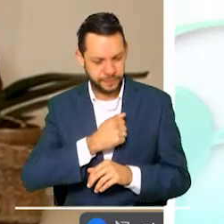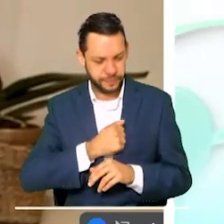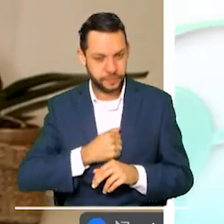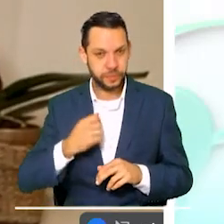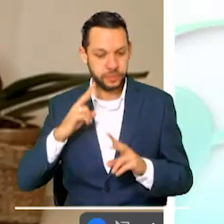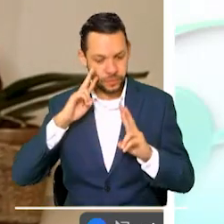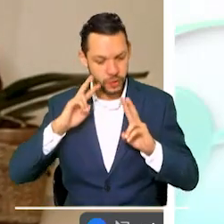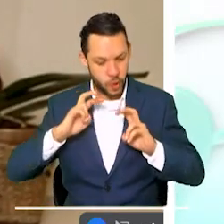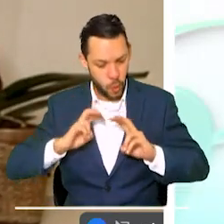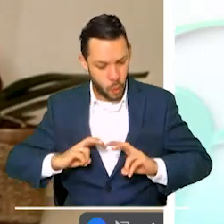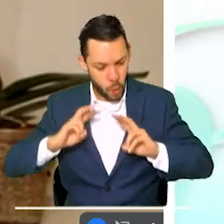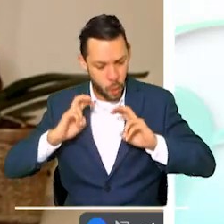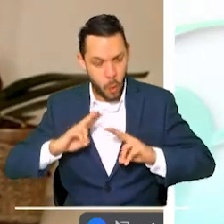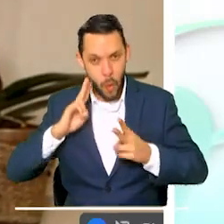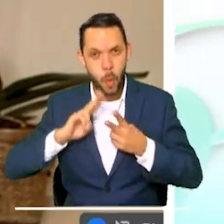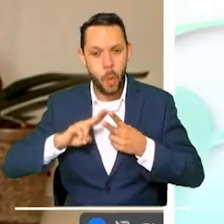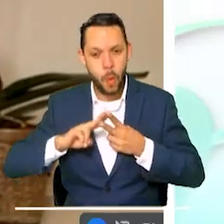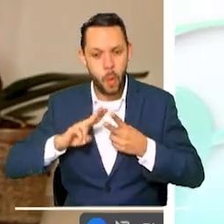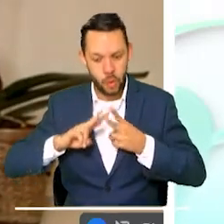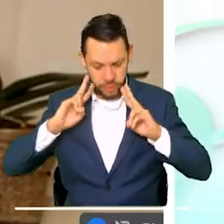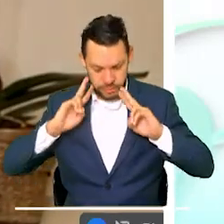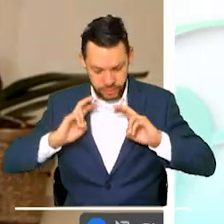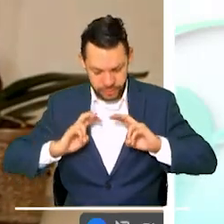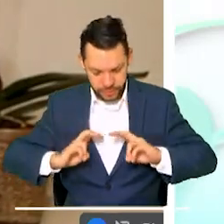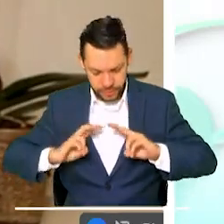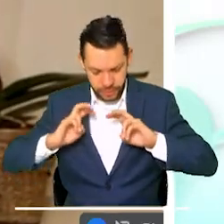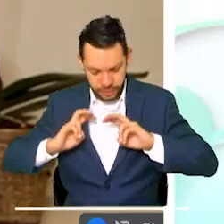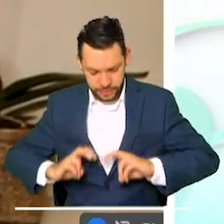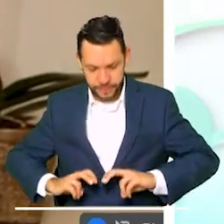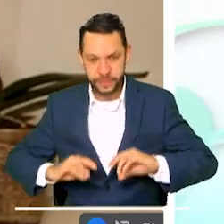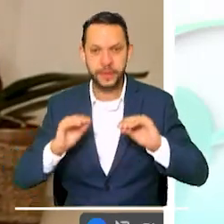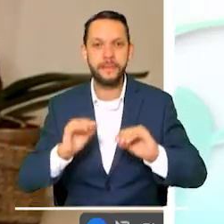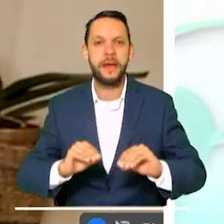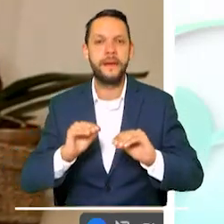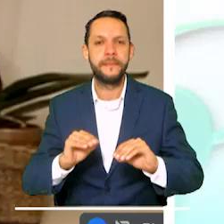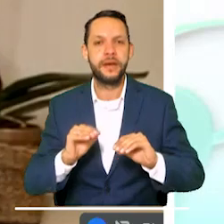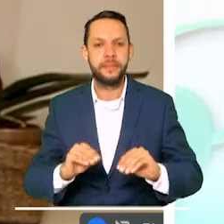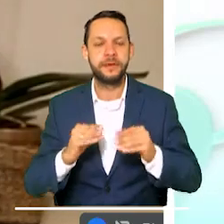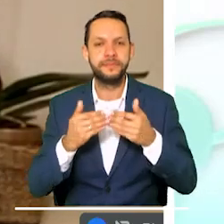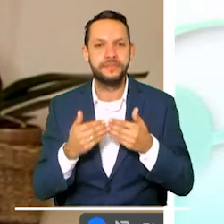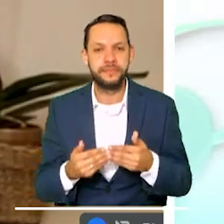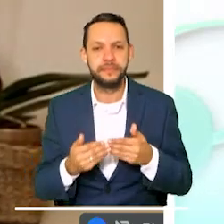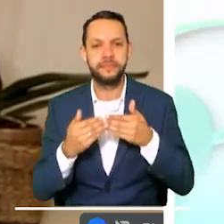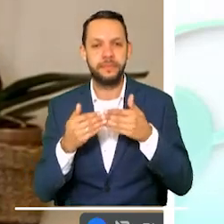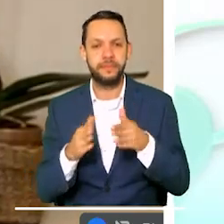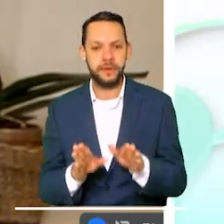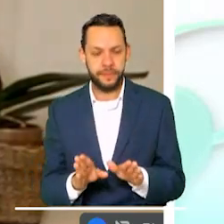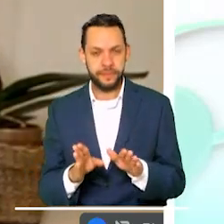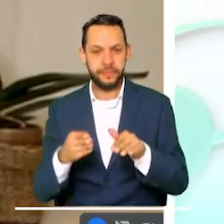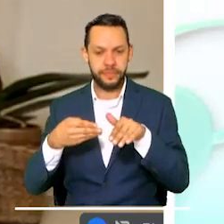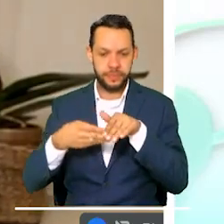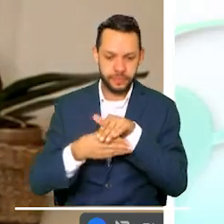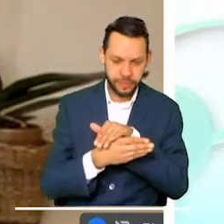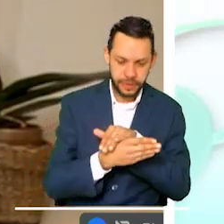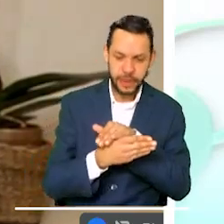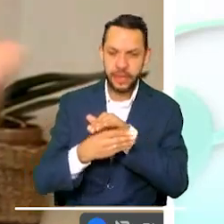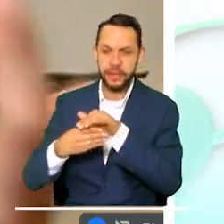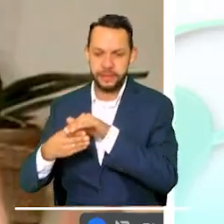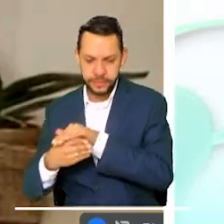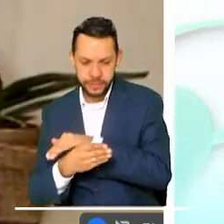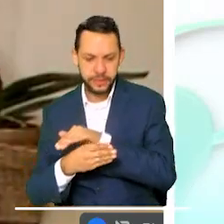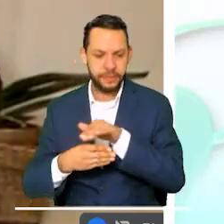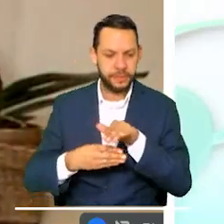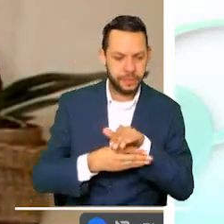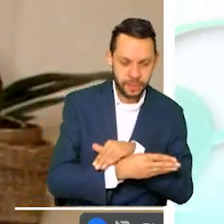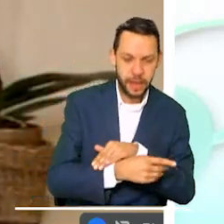El mindfulness y lo que hizo Jon Kabat-Zinn fue abrirle la puerta a más personas que se negaban a acceder a